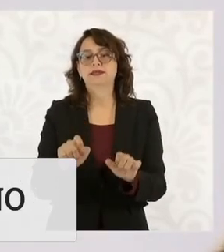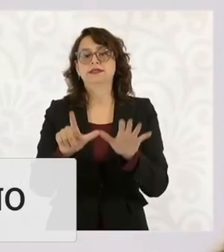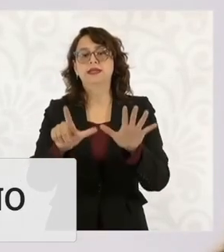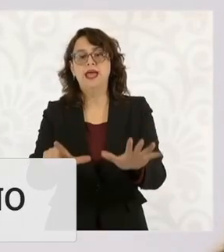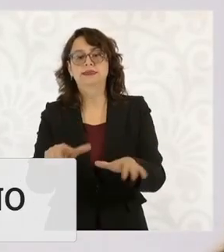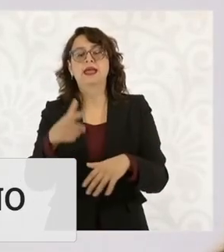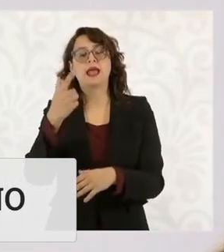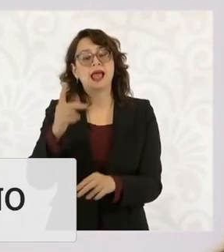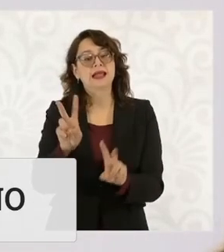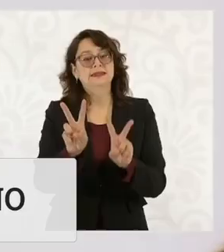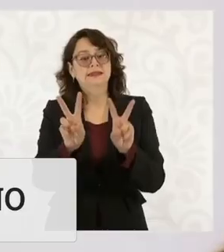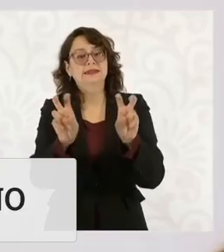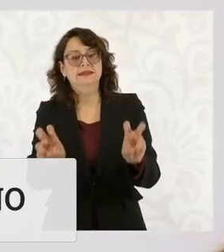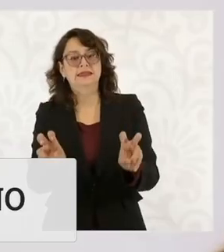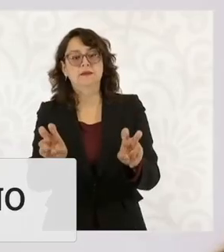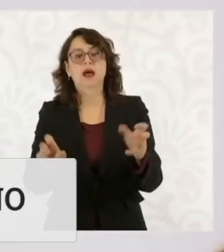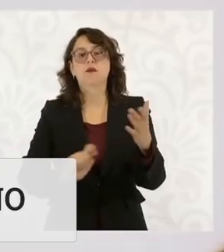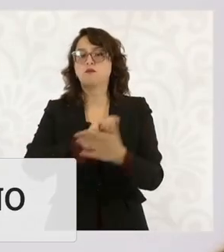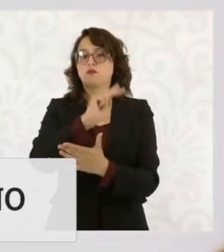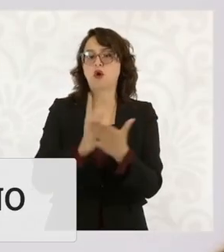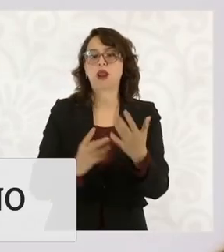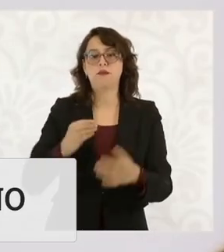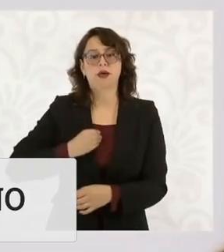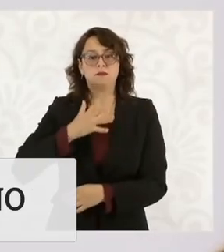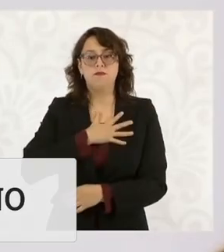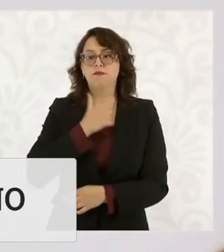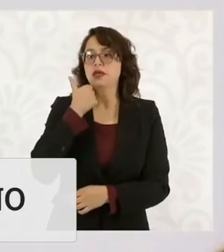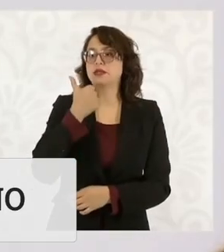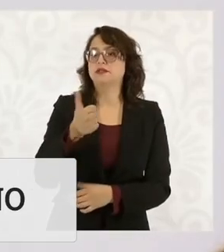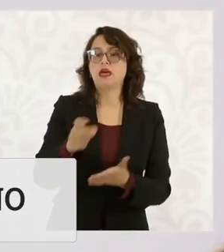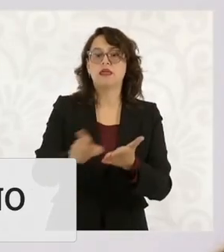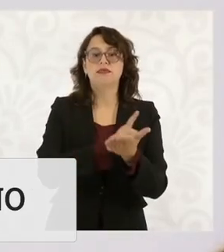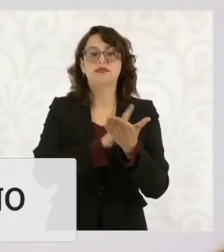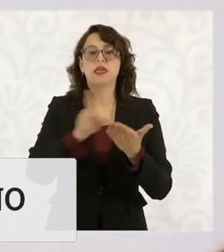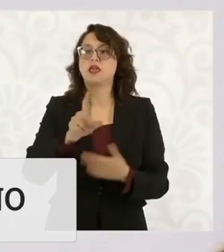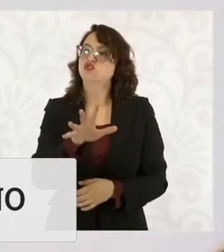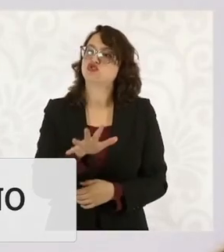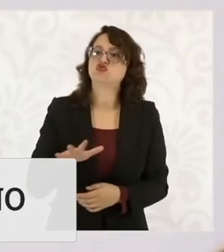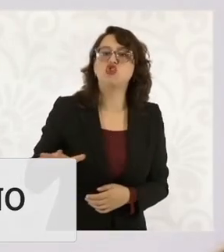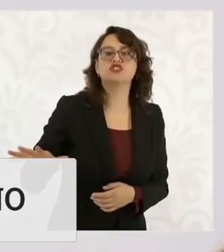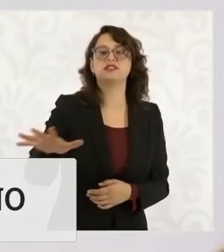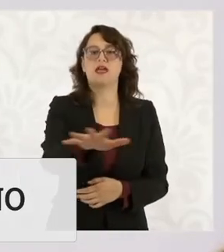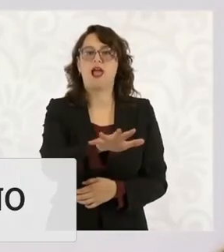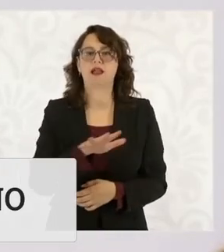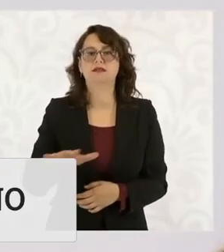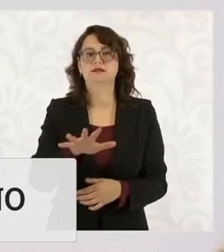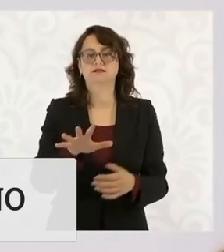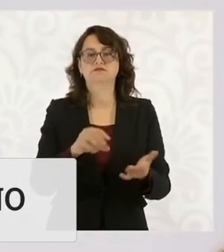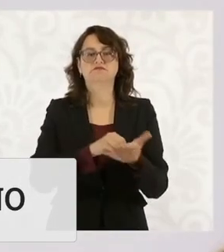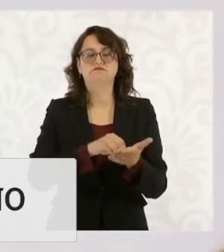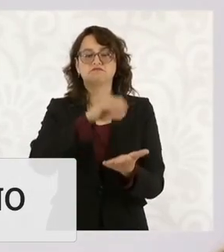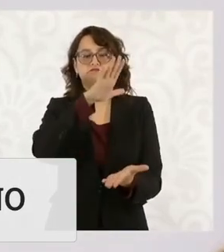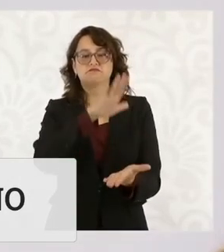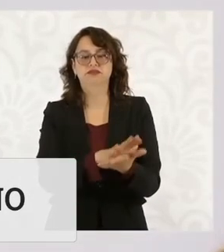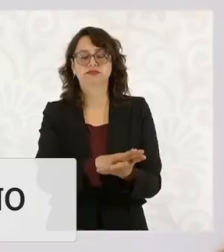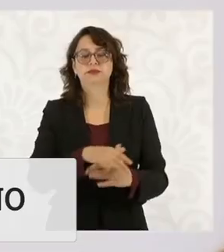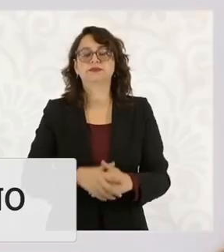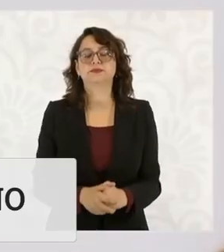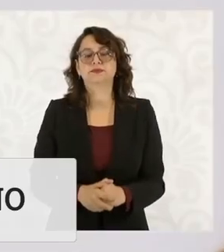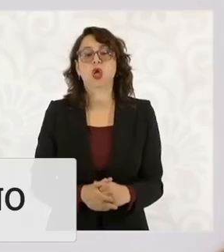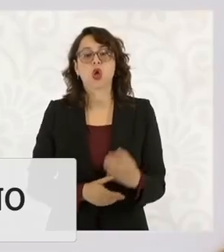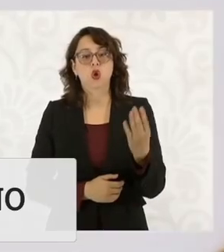para garantizar los programas de bienestar como derechos sociales constitucionales.